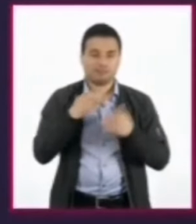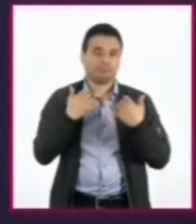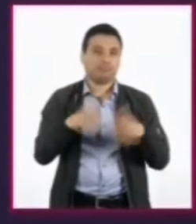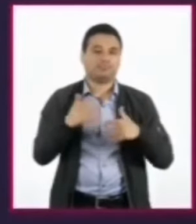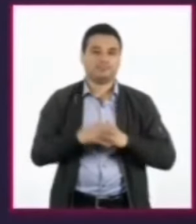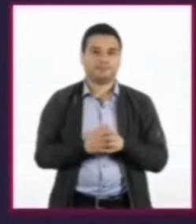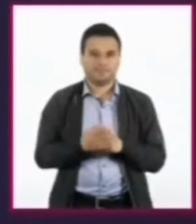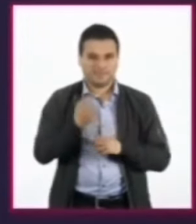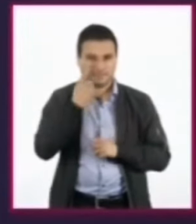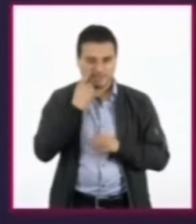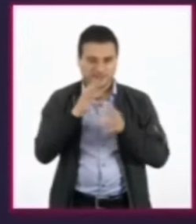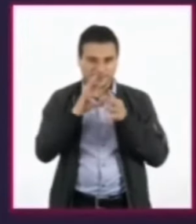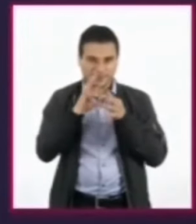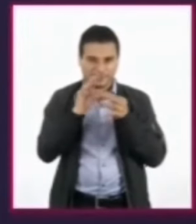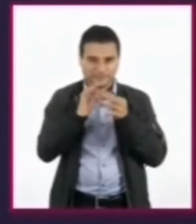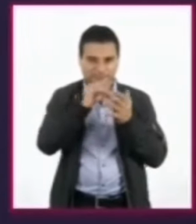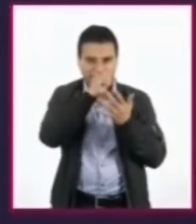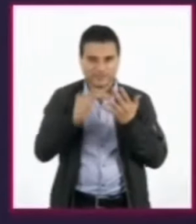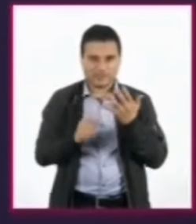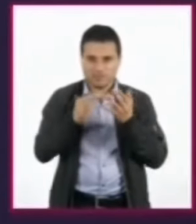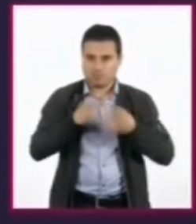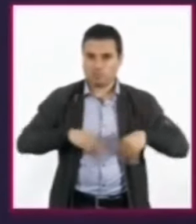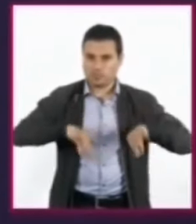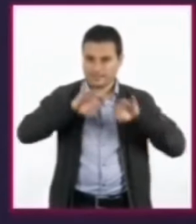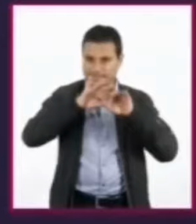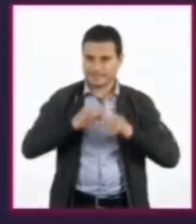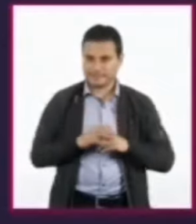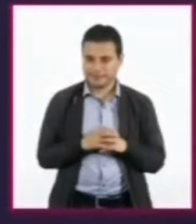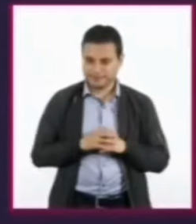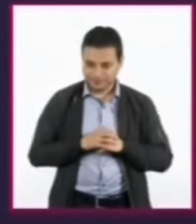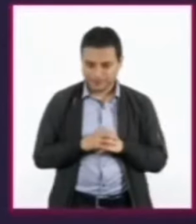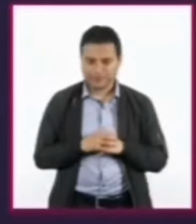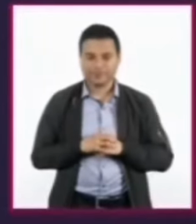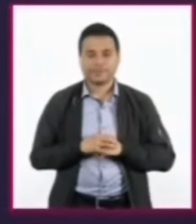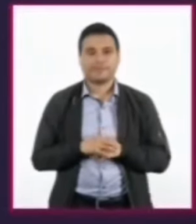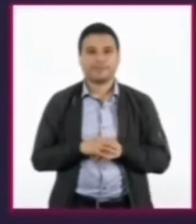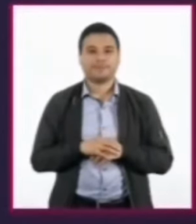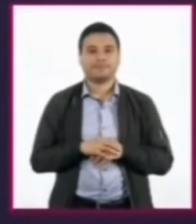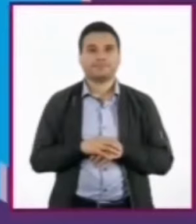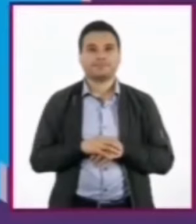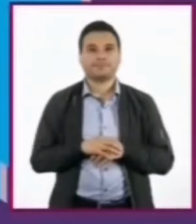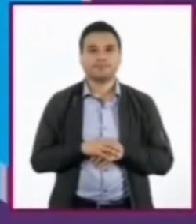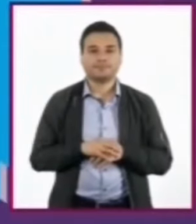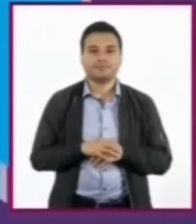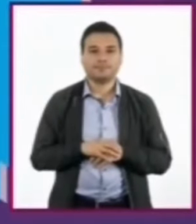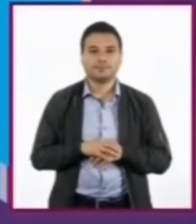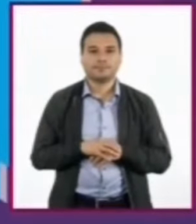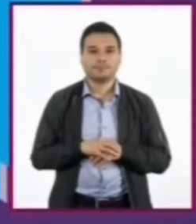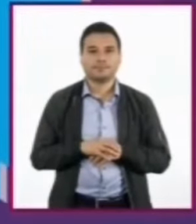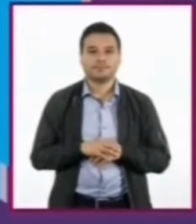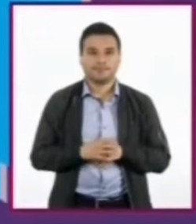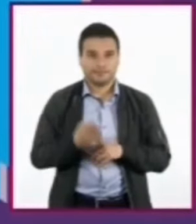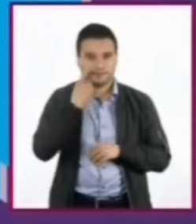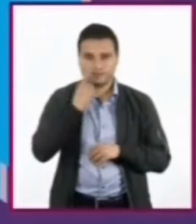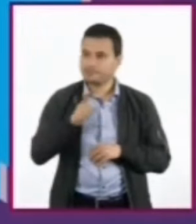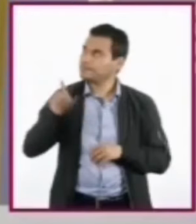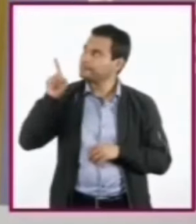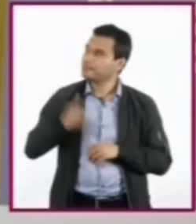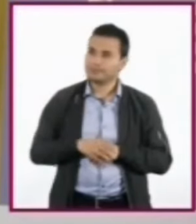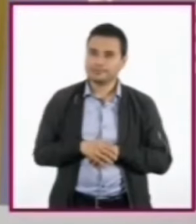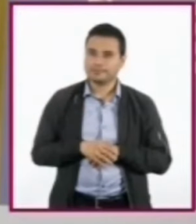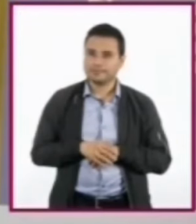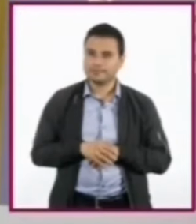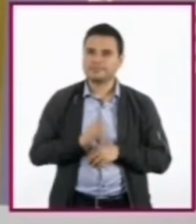Puntualicemos en algunos aspectos muy importantes de esta primera revolución de la química. Comencemos por los